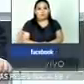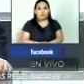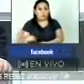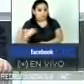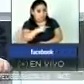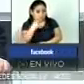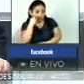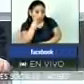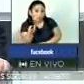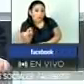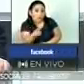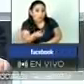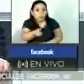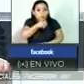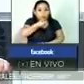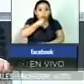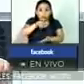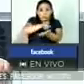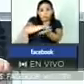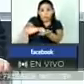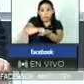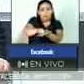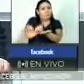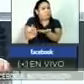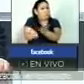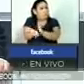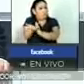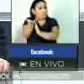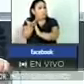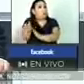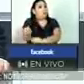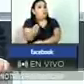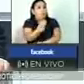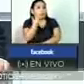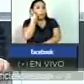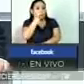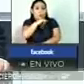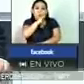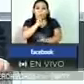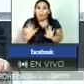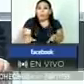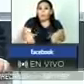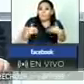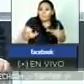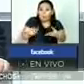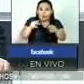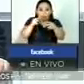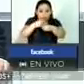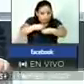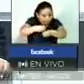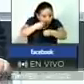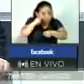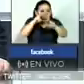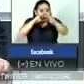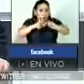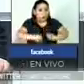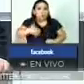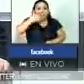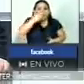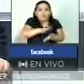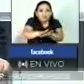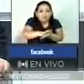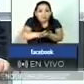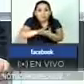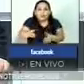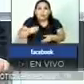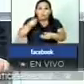Escucha este dato la ciudad de Nueva York registró un aumento en el número de casos de envenenamiento con productos de limpieza caseros esto tras